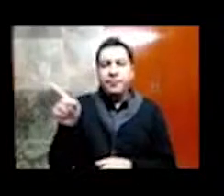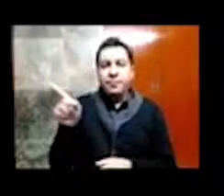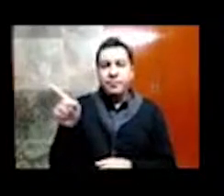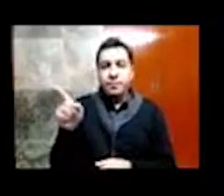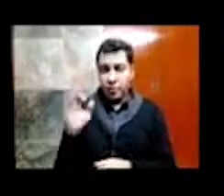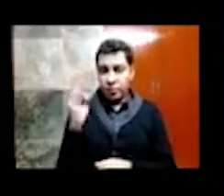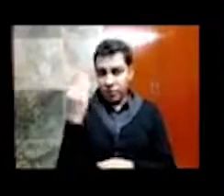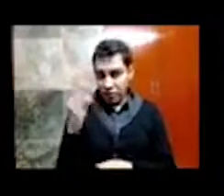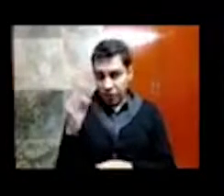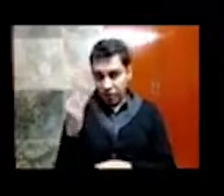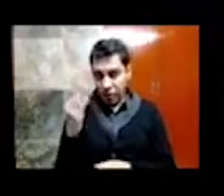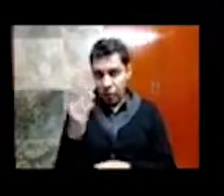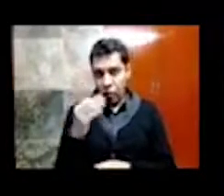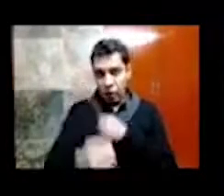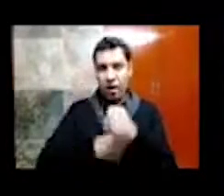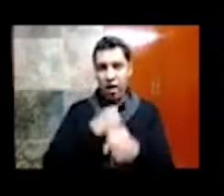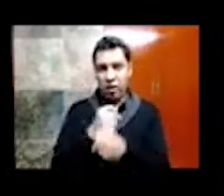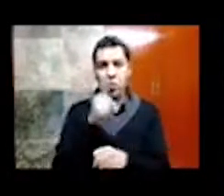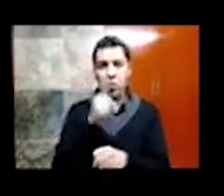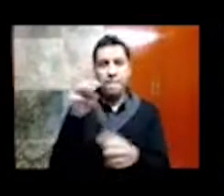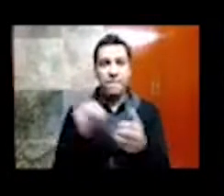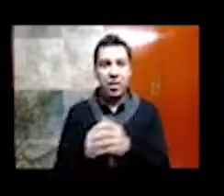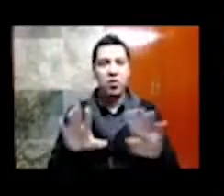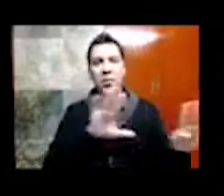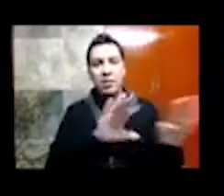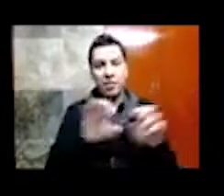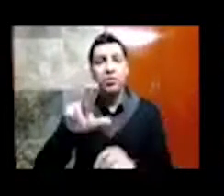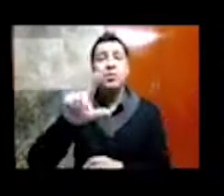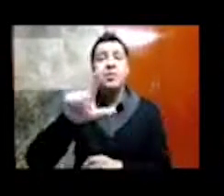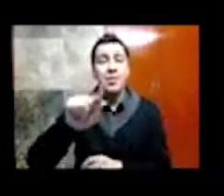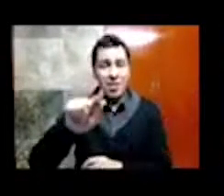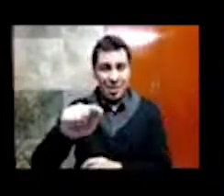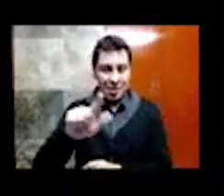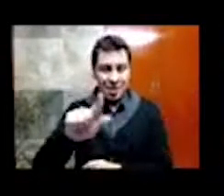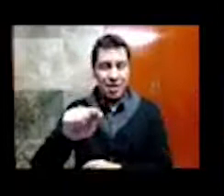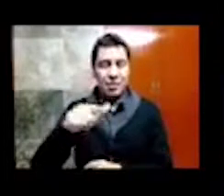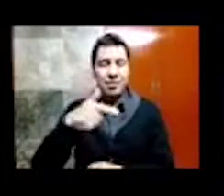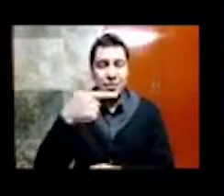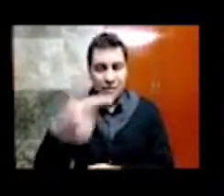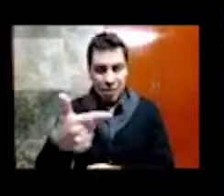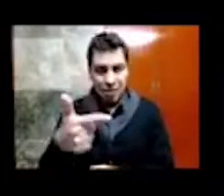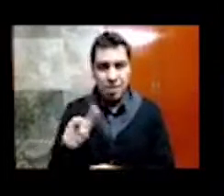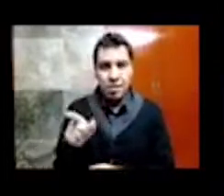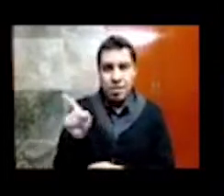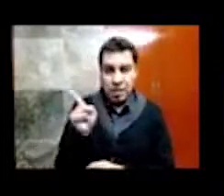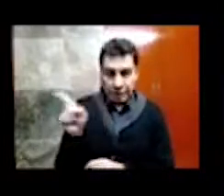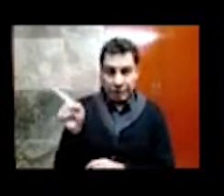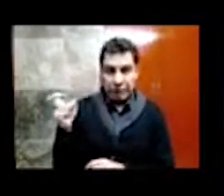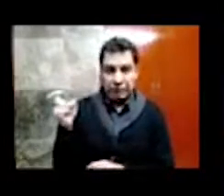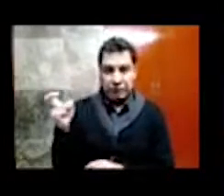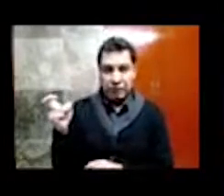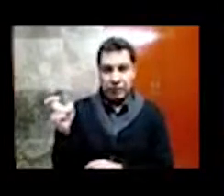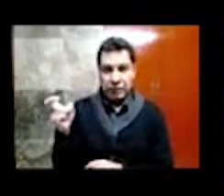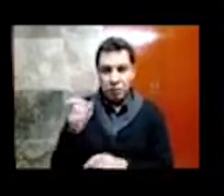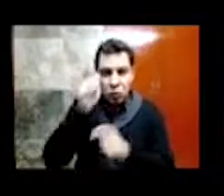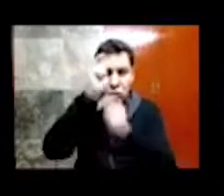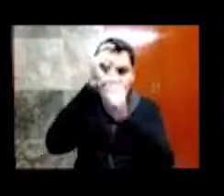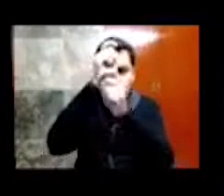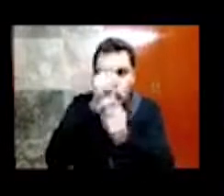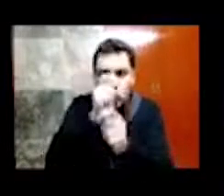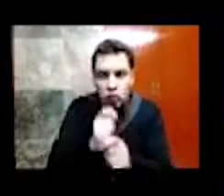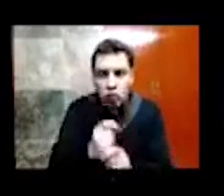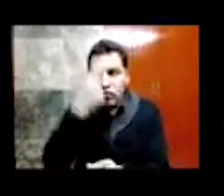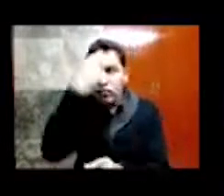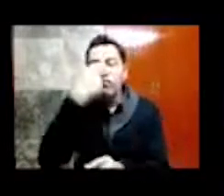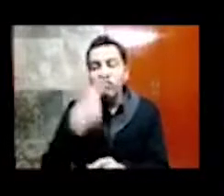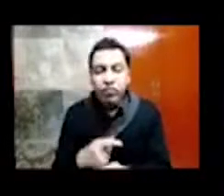del 77, había entablado contacto con la oficina del arquitecto Marquina, y luego, como resultado del hallazgo de